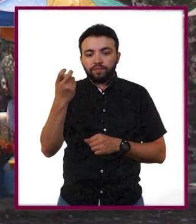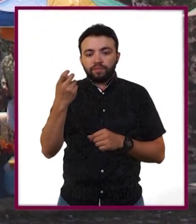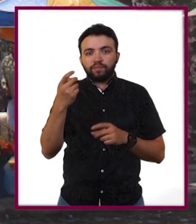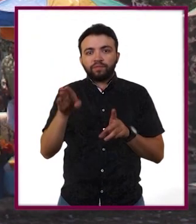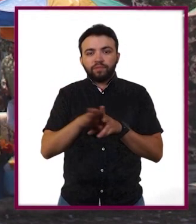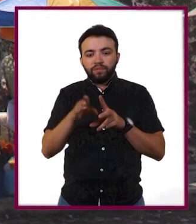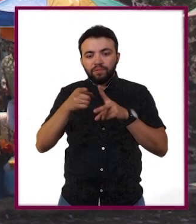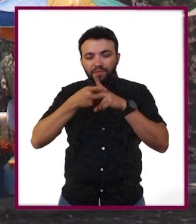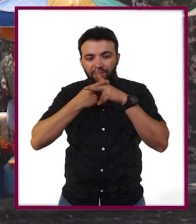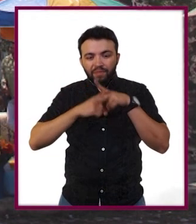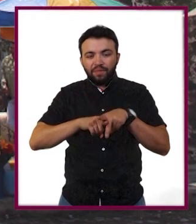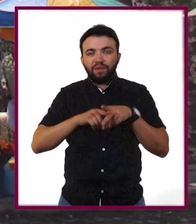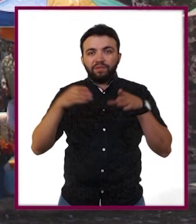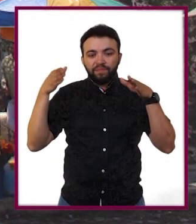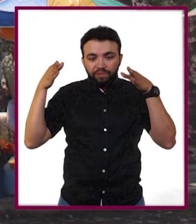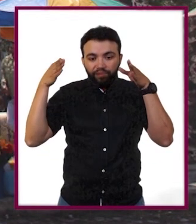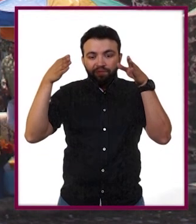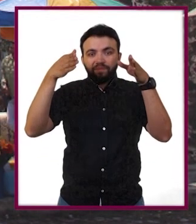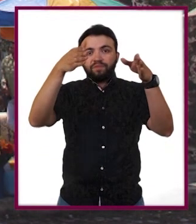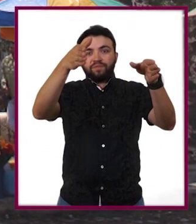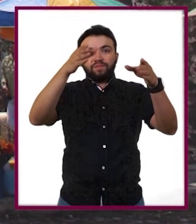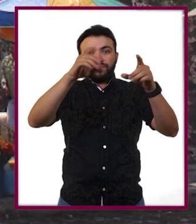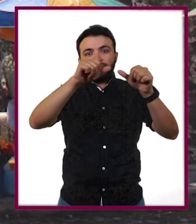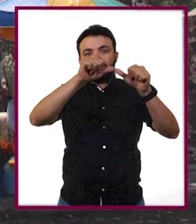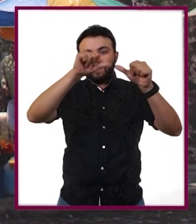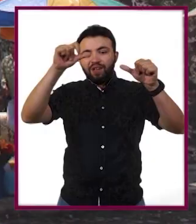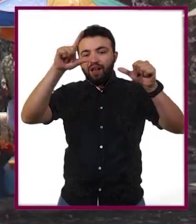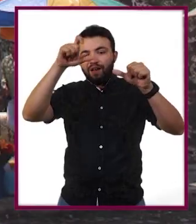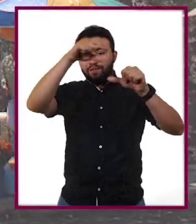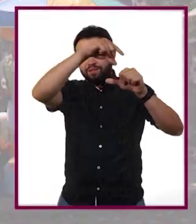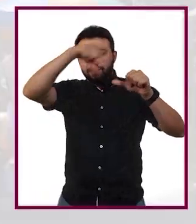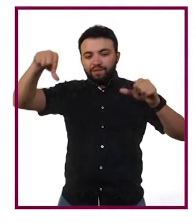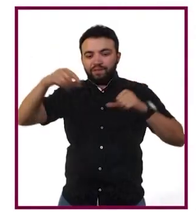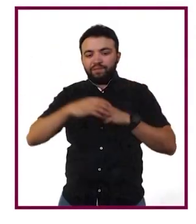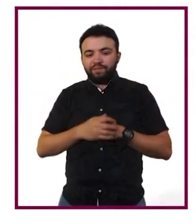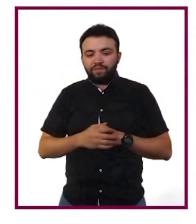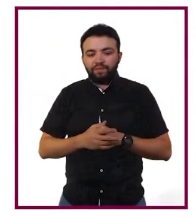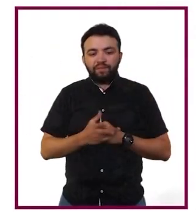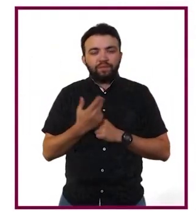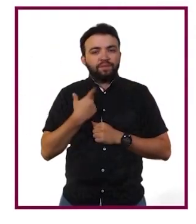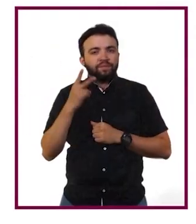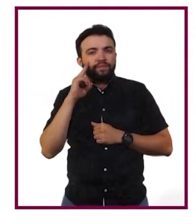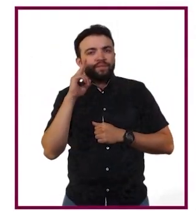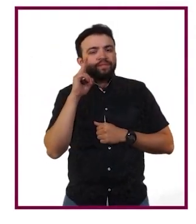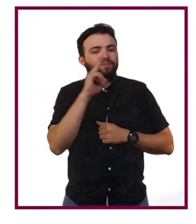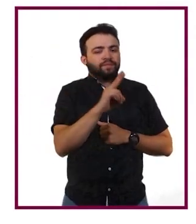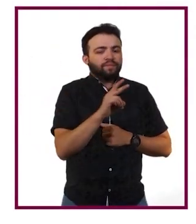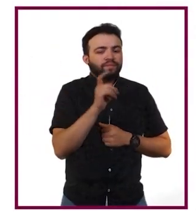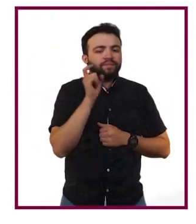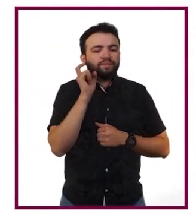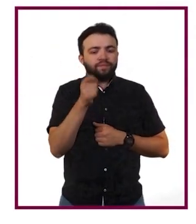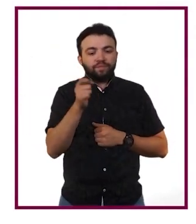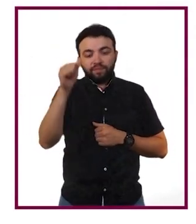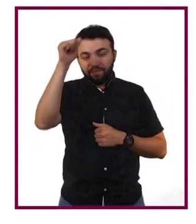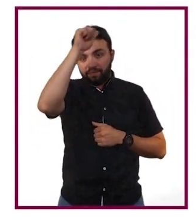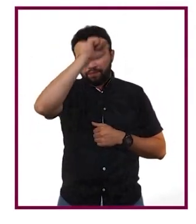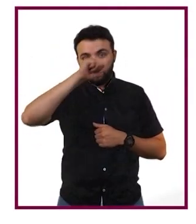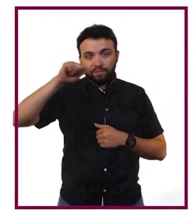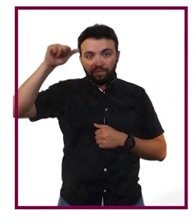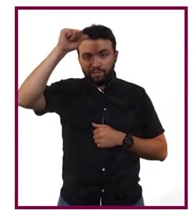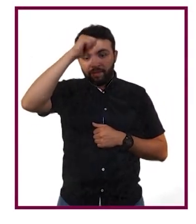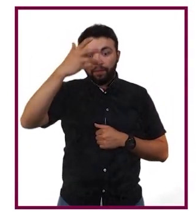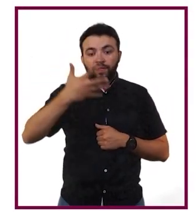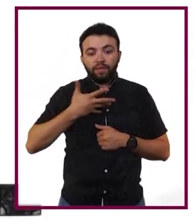emprende esta obra, pero de Tembleque mucho más no sabemos. Lo que vemos es que los